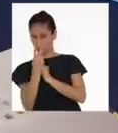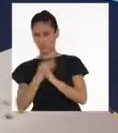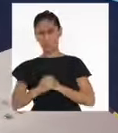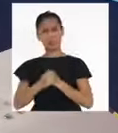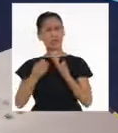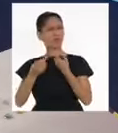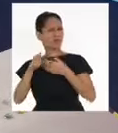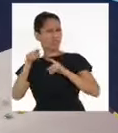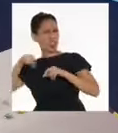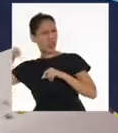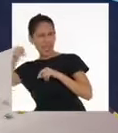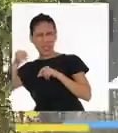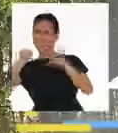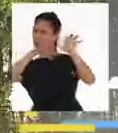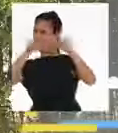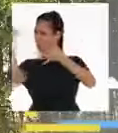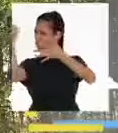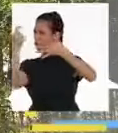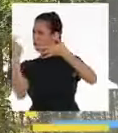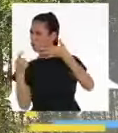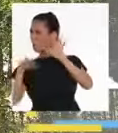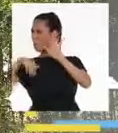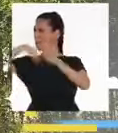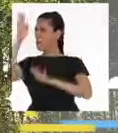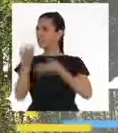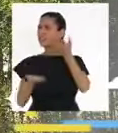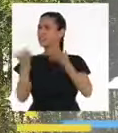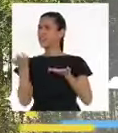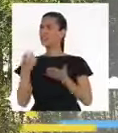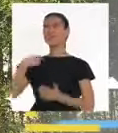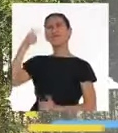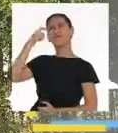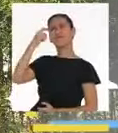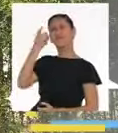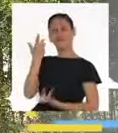mayor frecuencia? Déjame pensar.